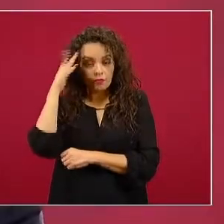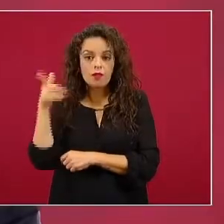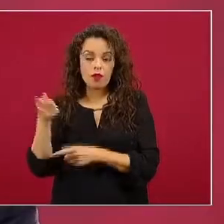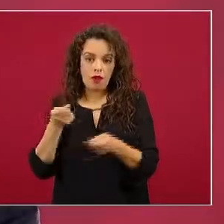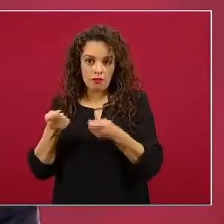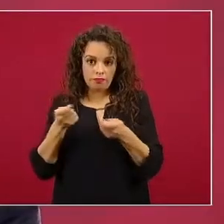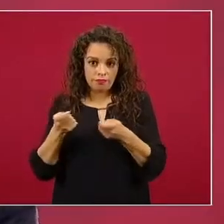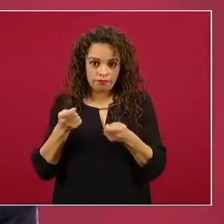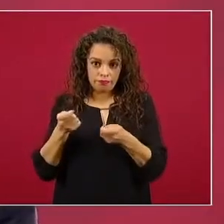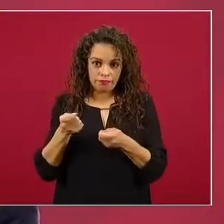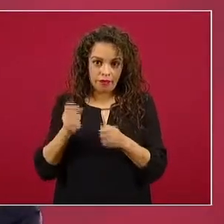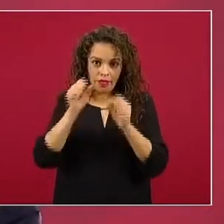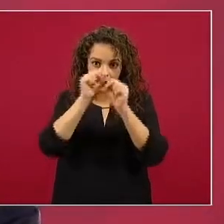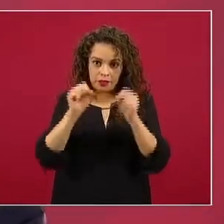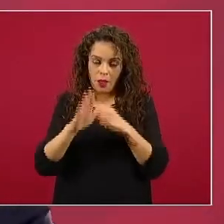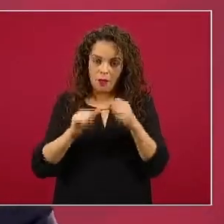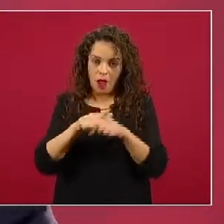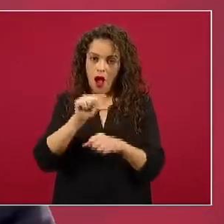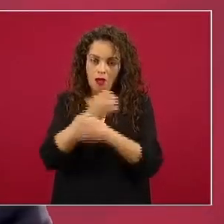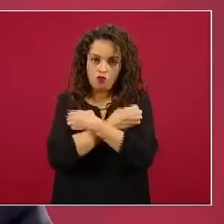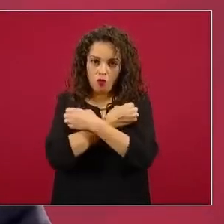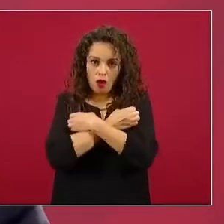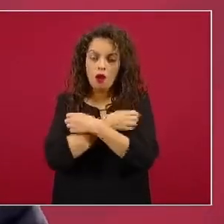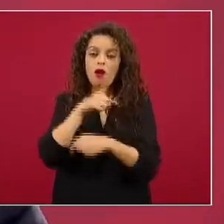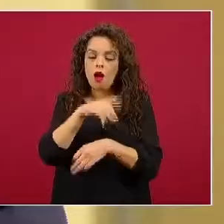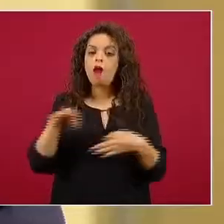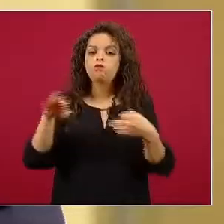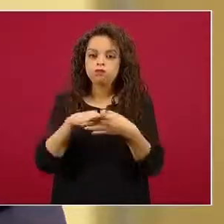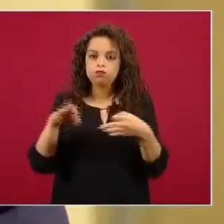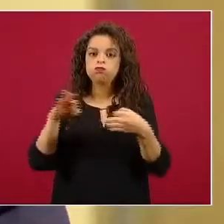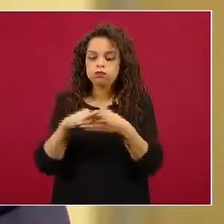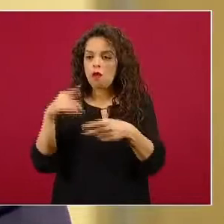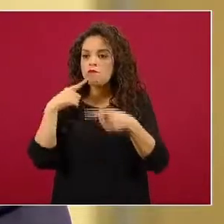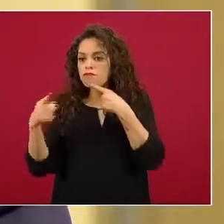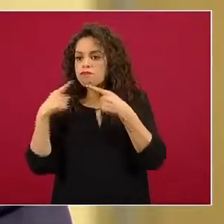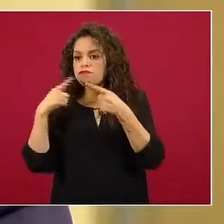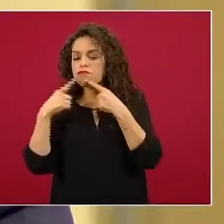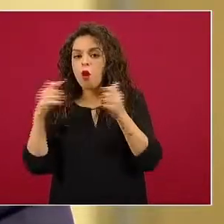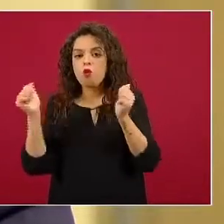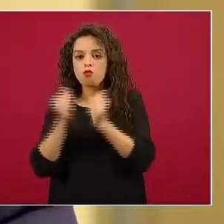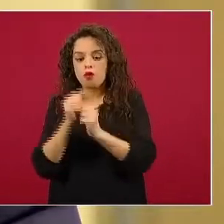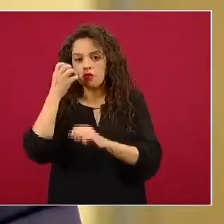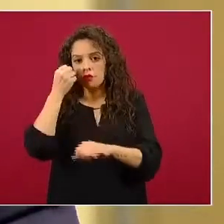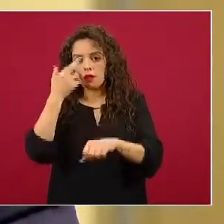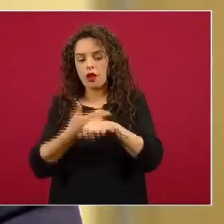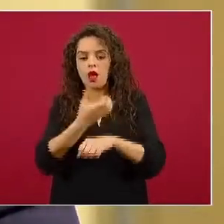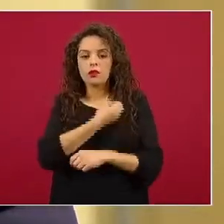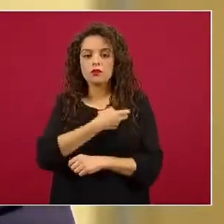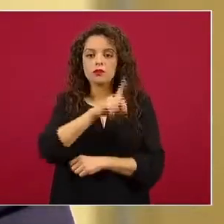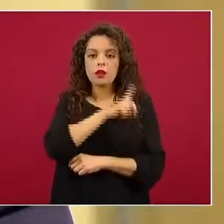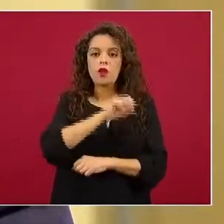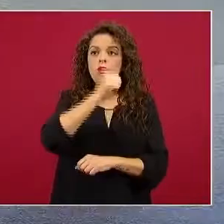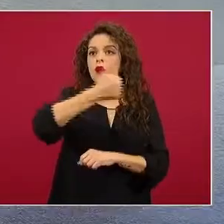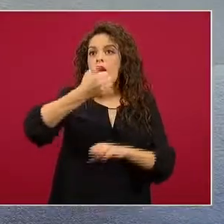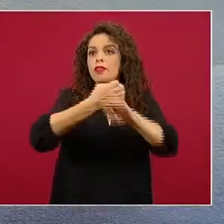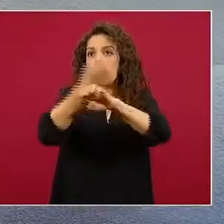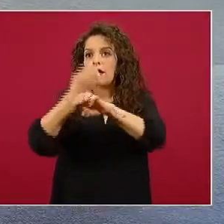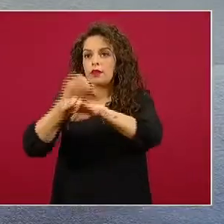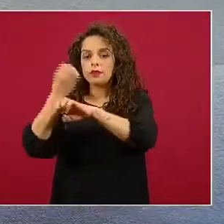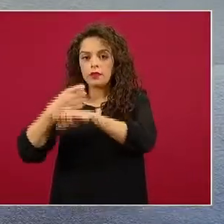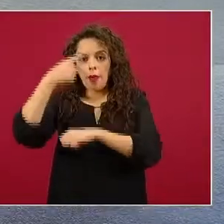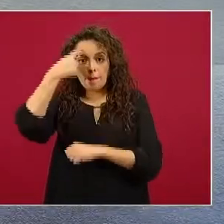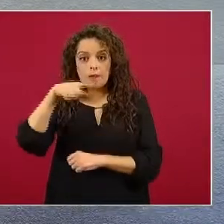Educativo y ha estado en continua comunicación con las secretarías de salud estatales para ir programando